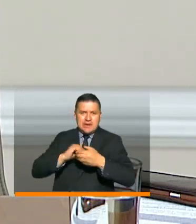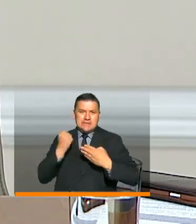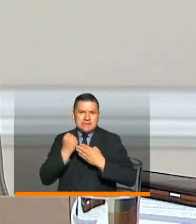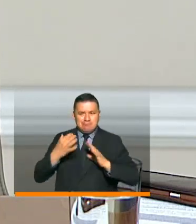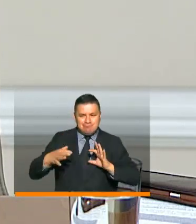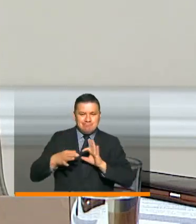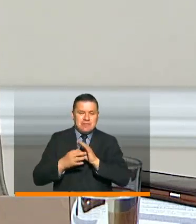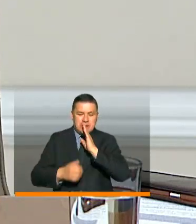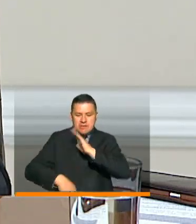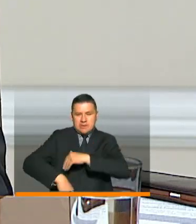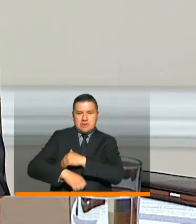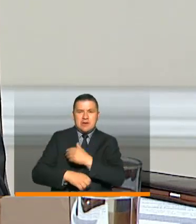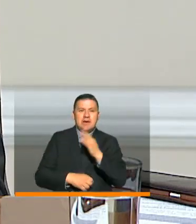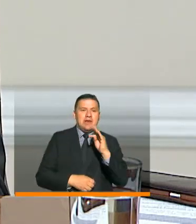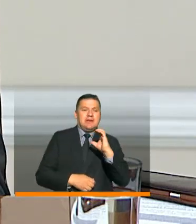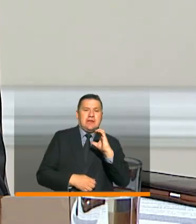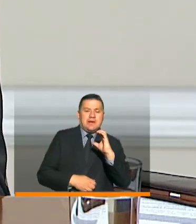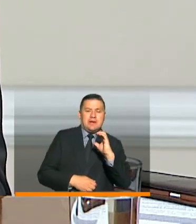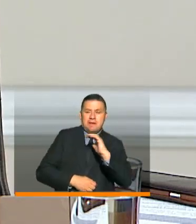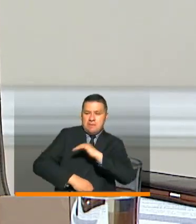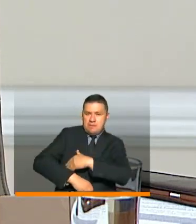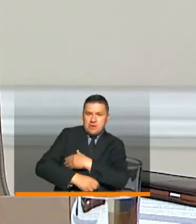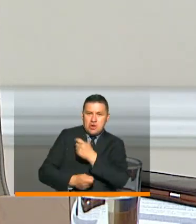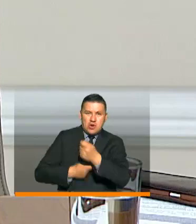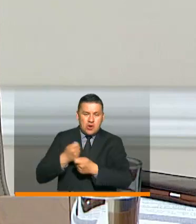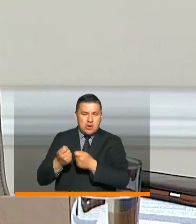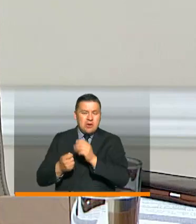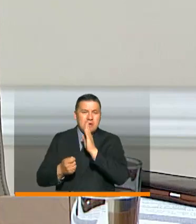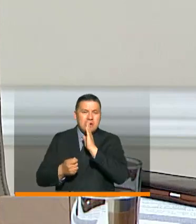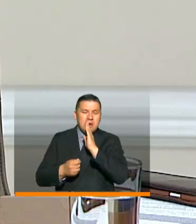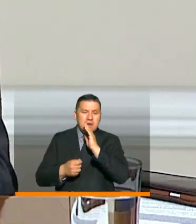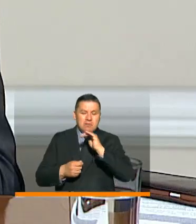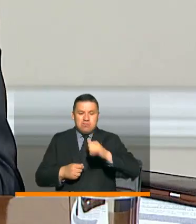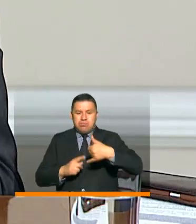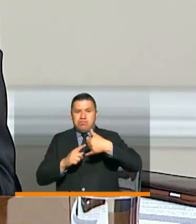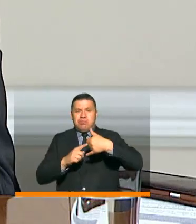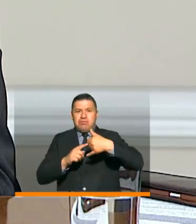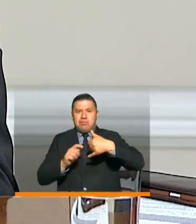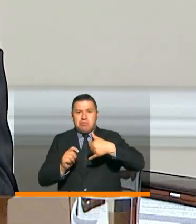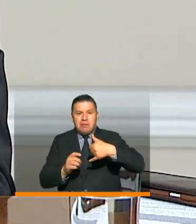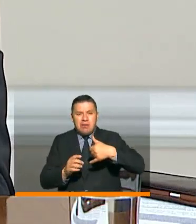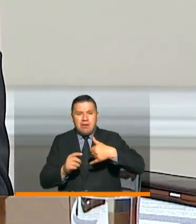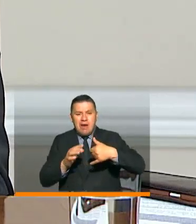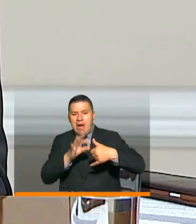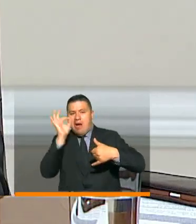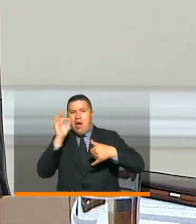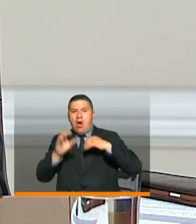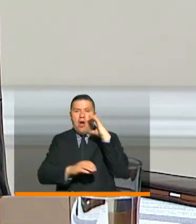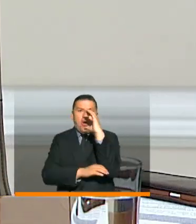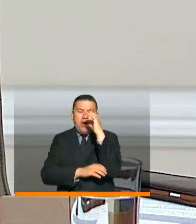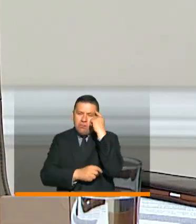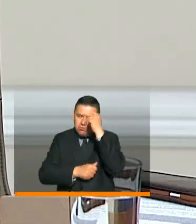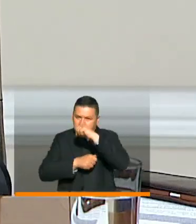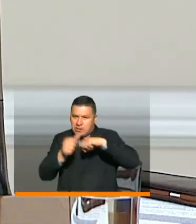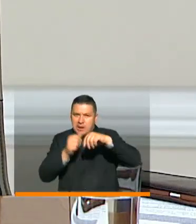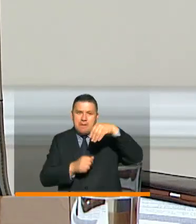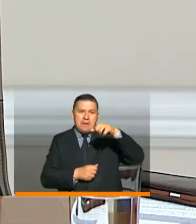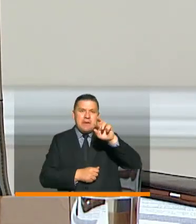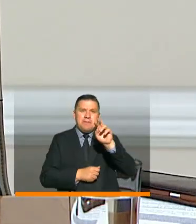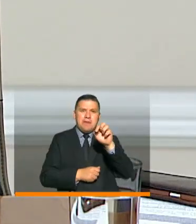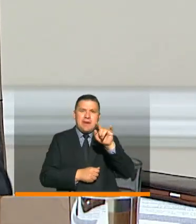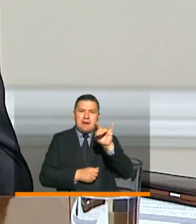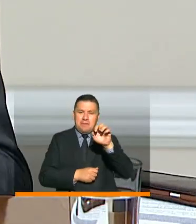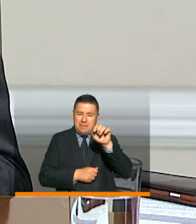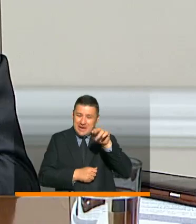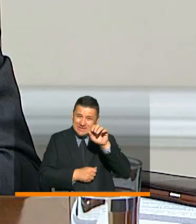SENA, del Ministerio de las TIC y del Ministerio de Comercio en cabeza de Colombia Productiva, queremos darle vida al programa MIPYMES